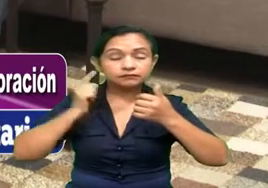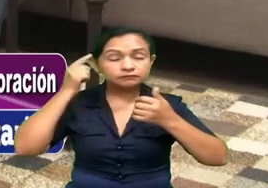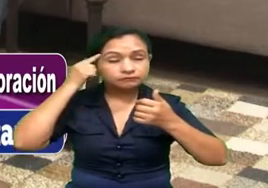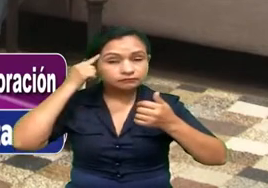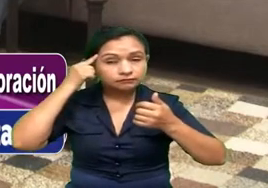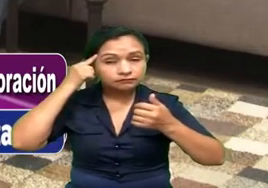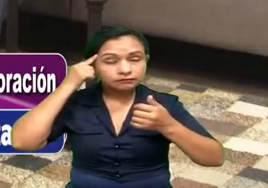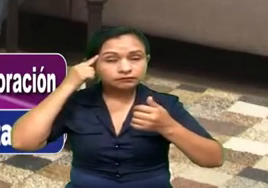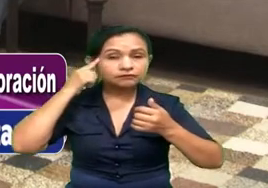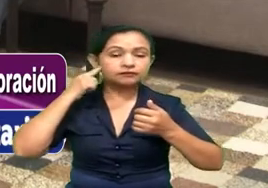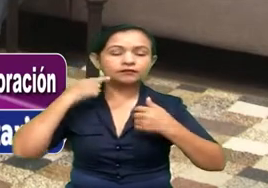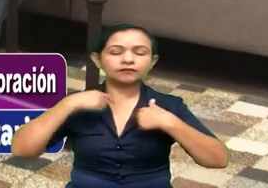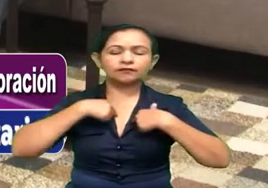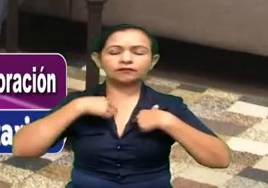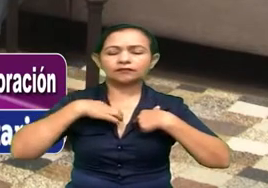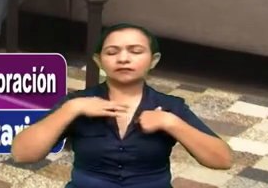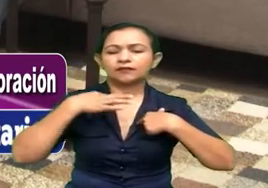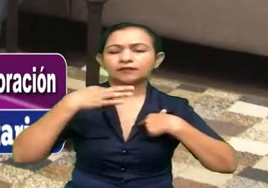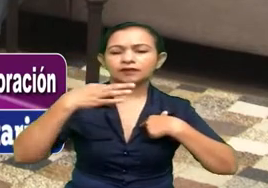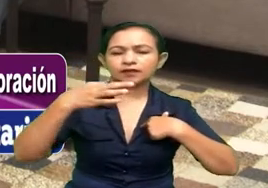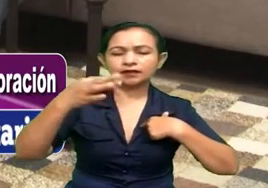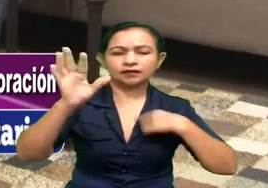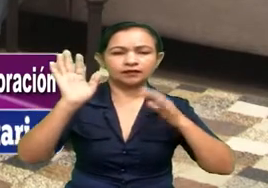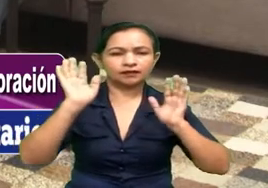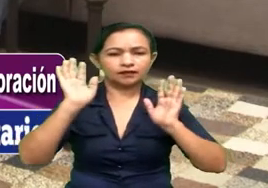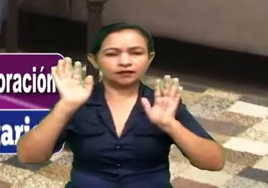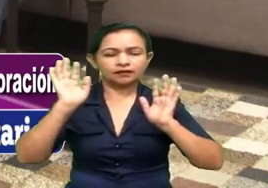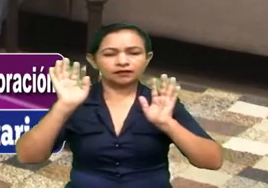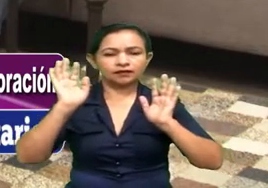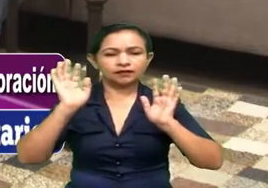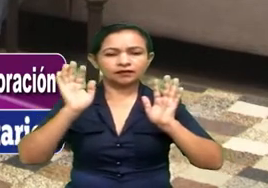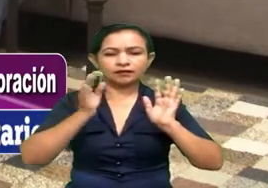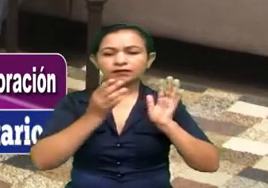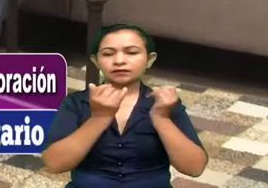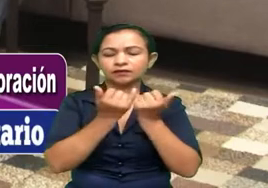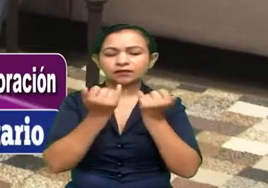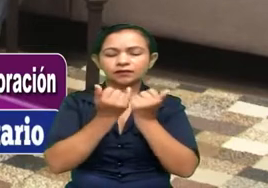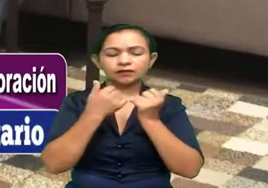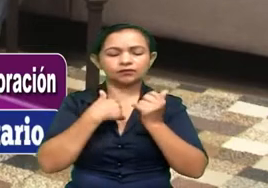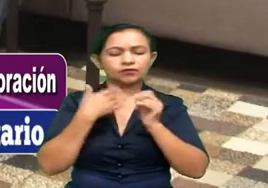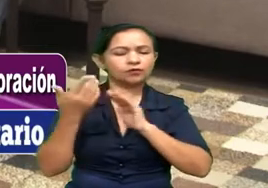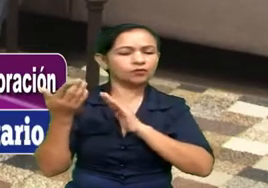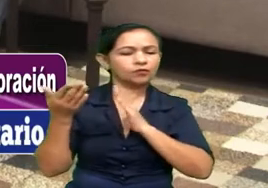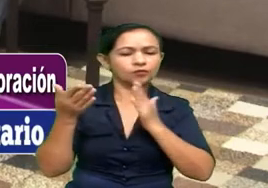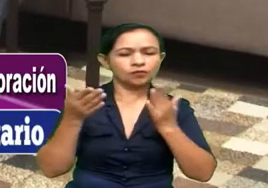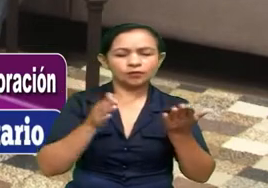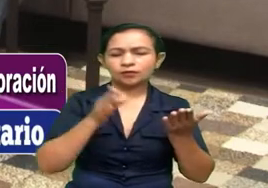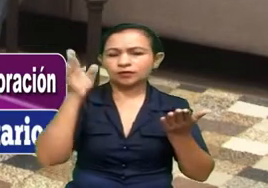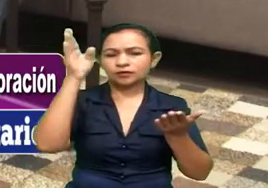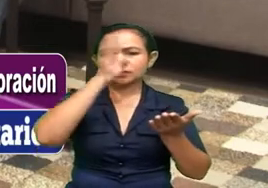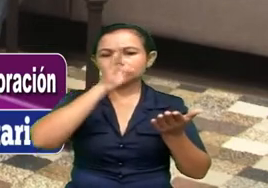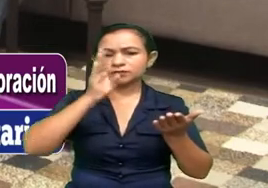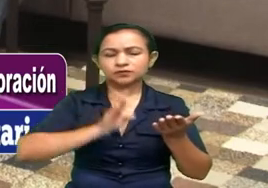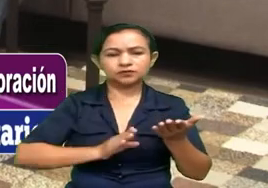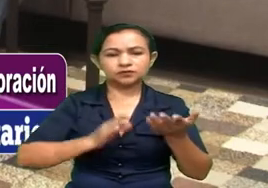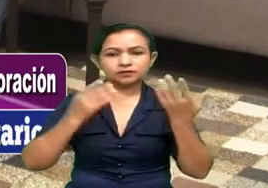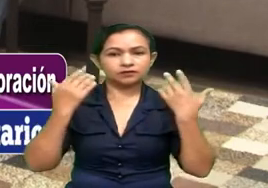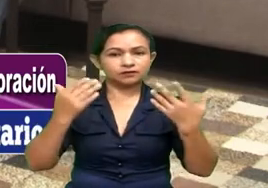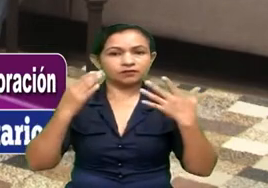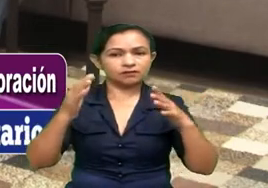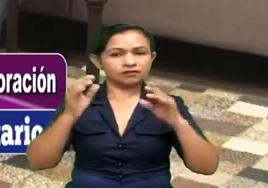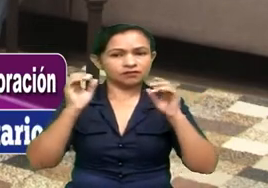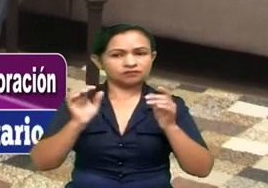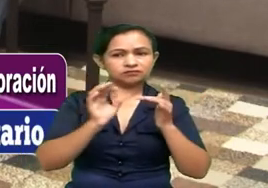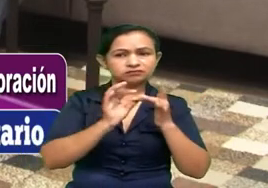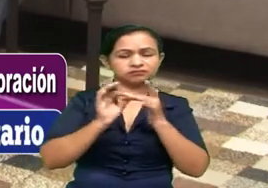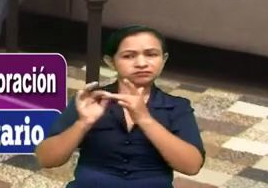decía el predestinado, su falange era la falange de los inmortales, dándose una connotación